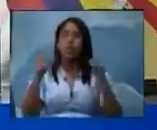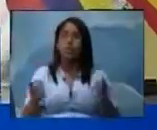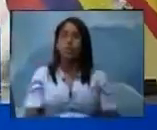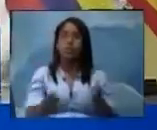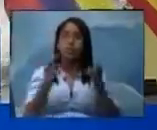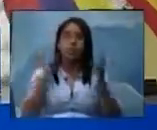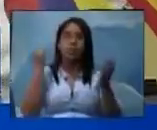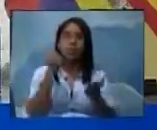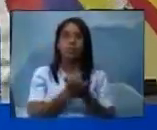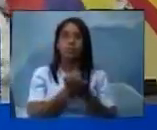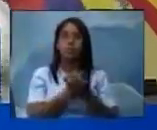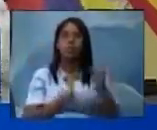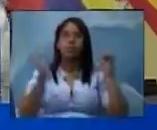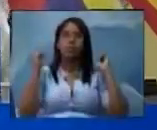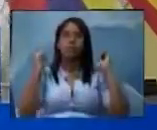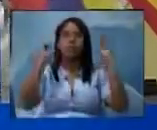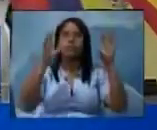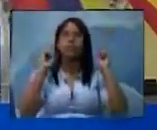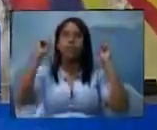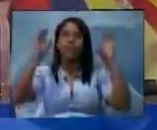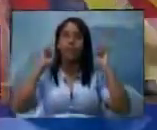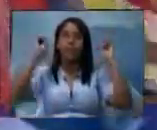¡Y